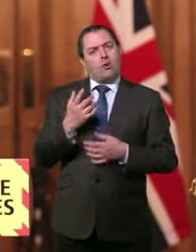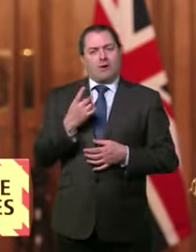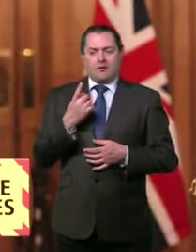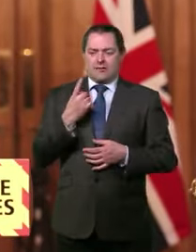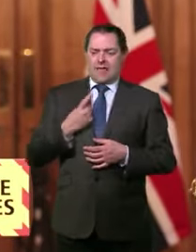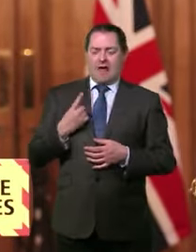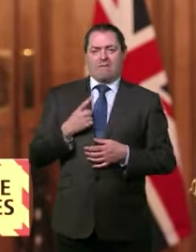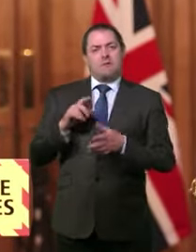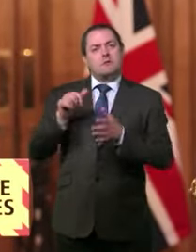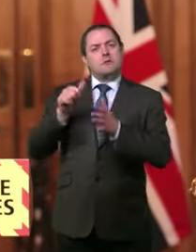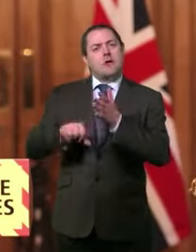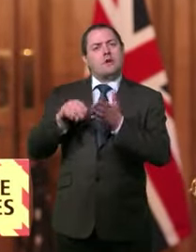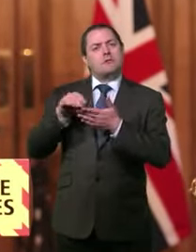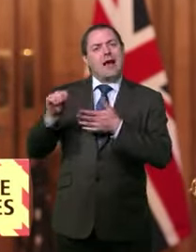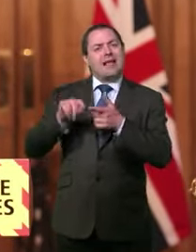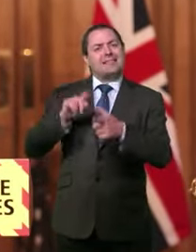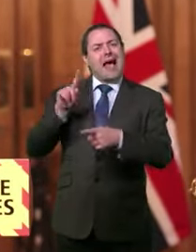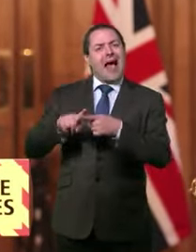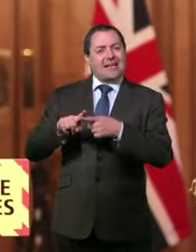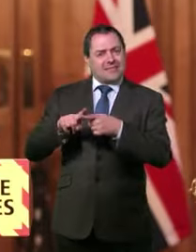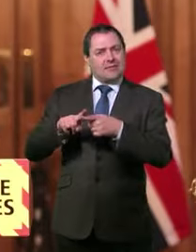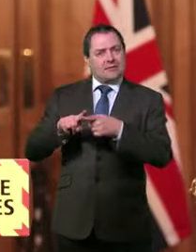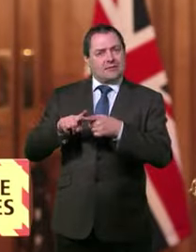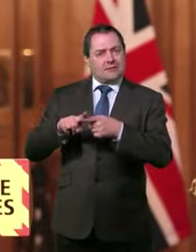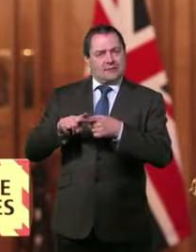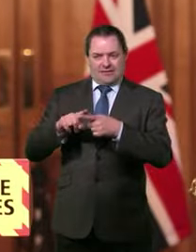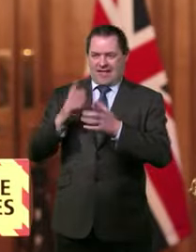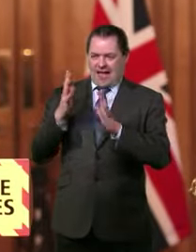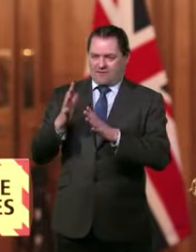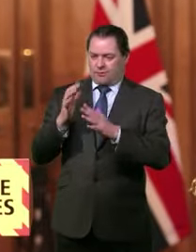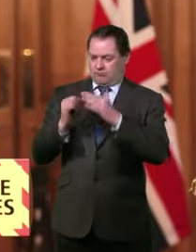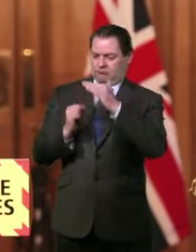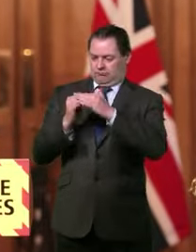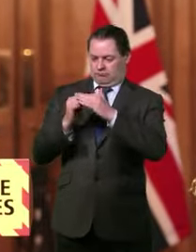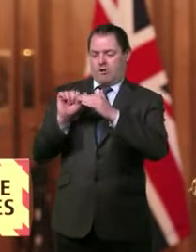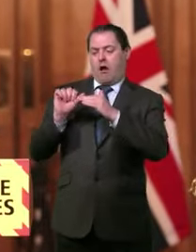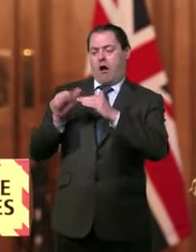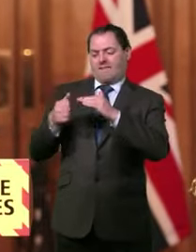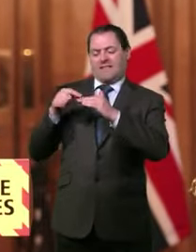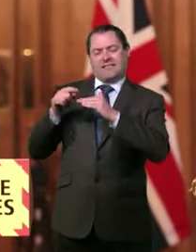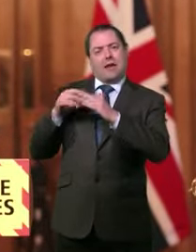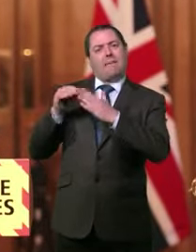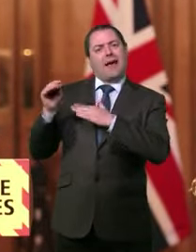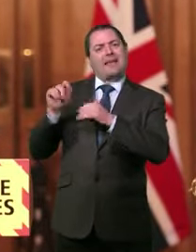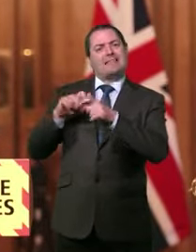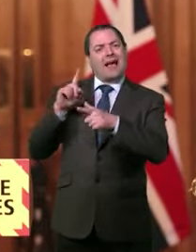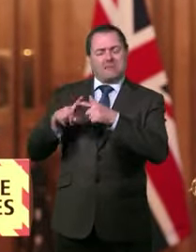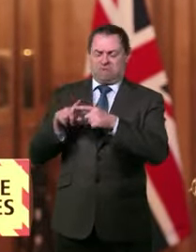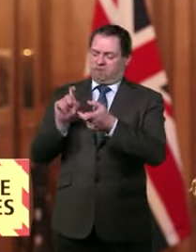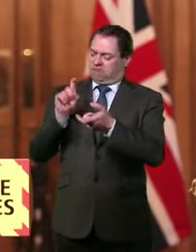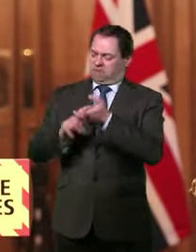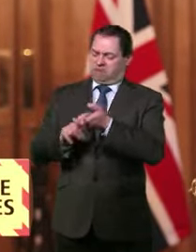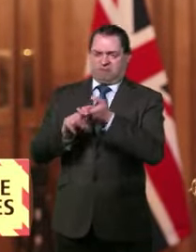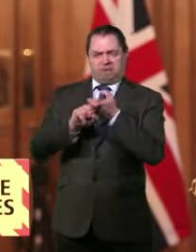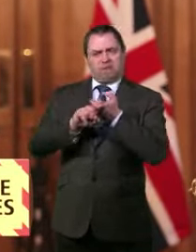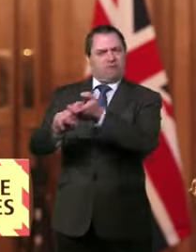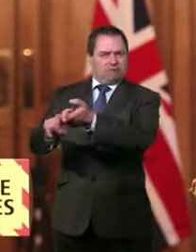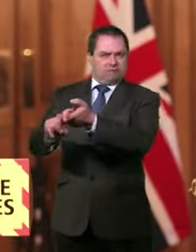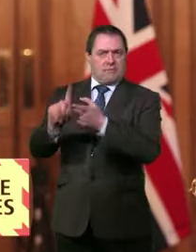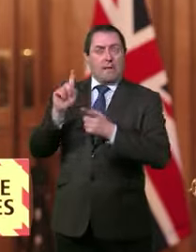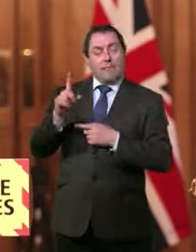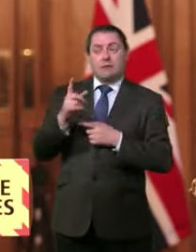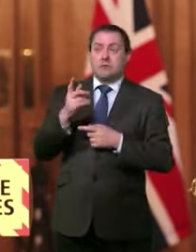algunos de los más generosos del mundo creen que inclinó voy a aumentar las tasas del impuesto sobre la renta en el seguro nacional